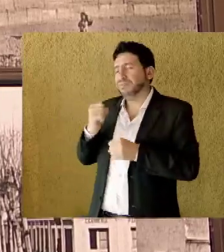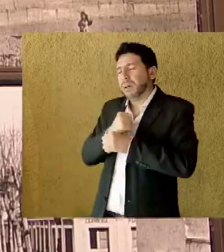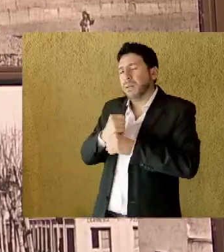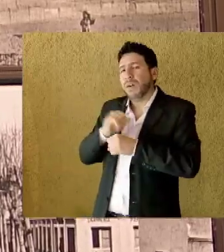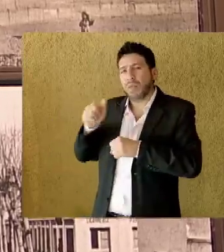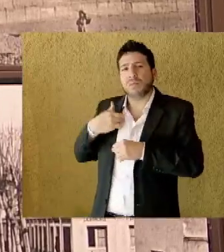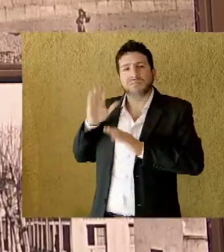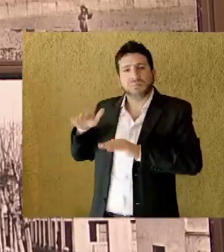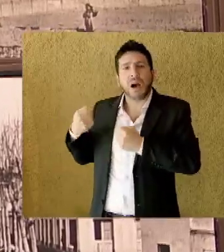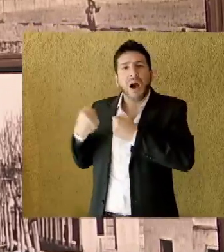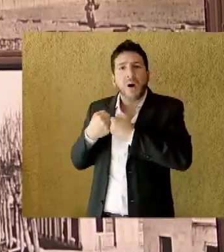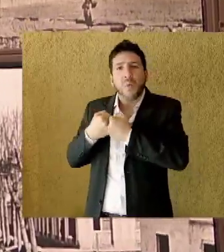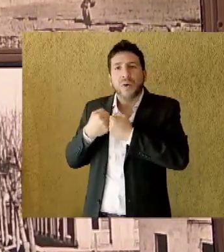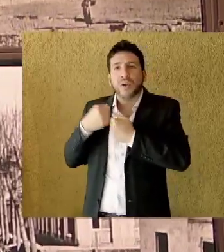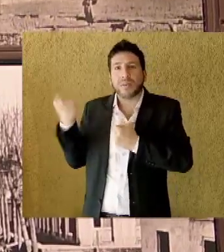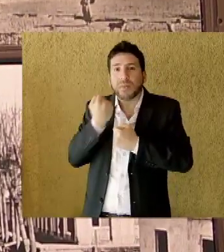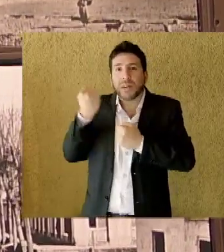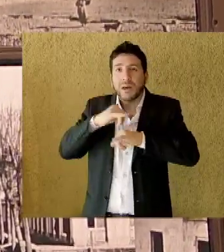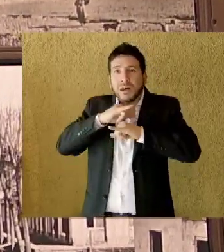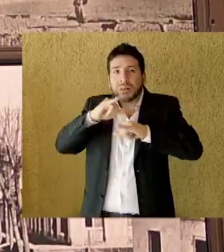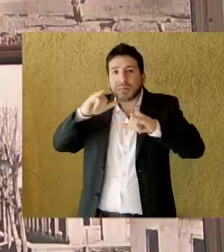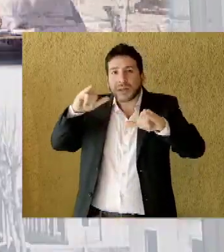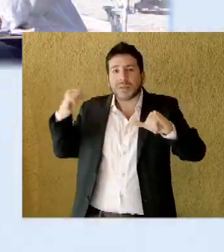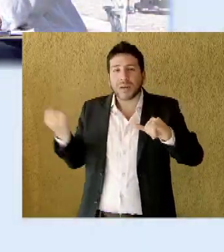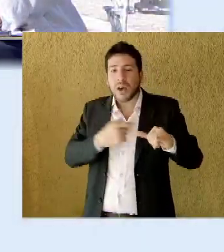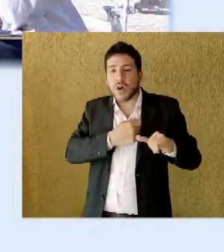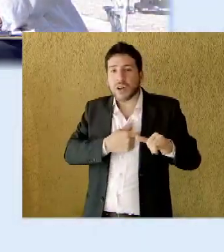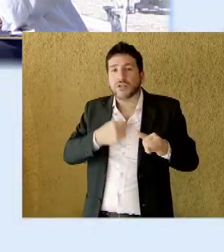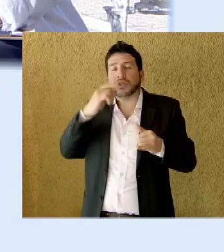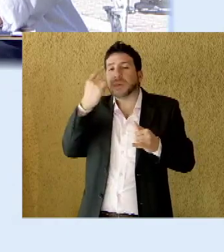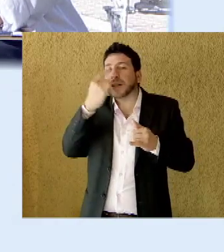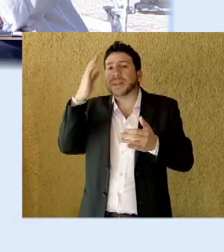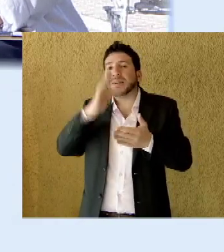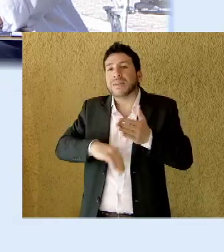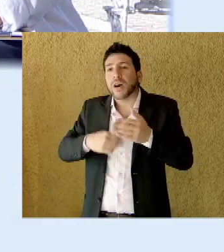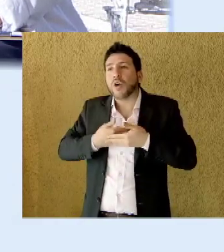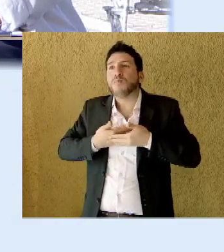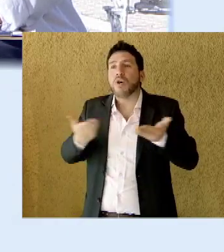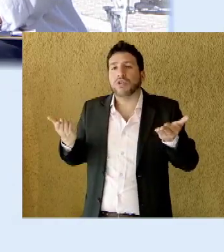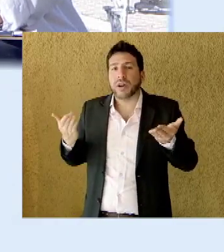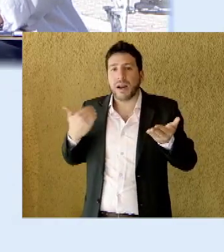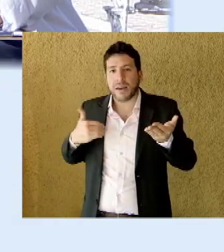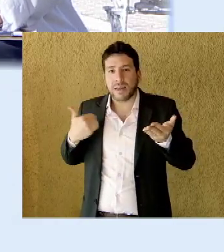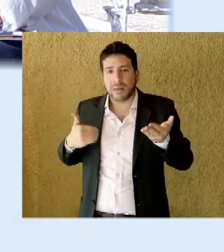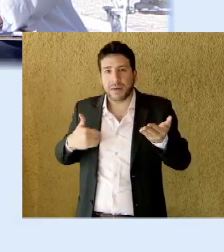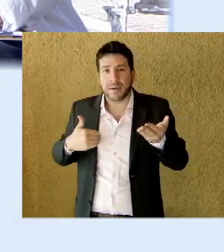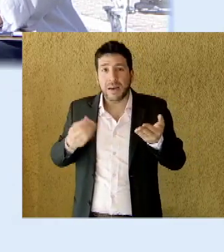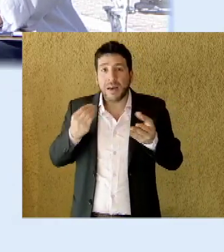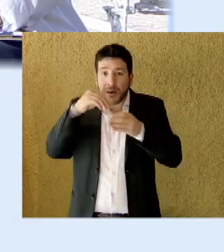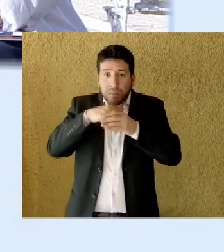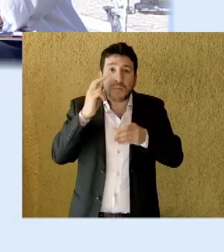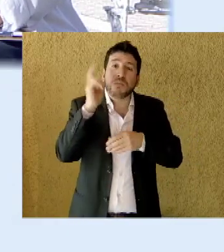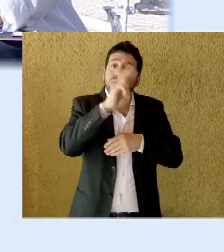que también tenemos como objetivo transmitir aquí con Mi Corazón Celeste y Blanco. Déjame contarte que donde estoy ahora aquí dentro del Museo del